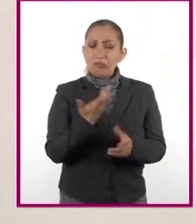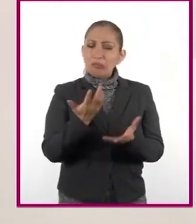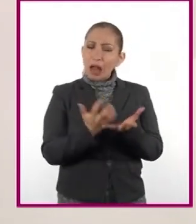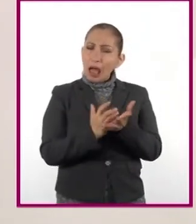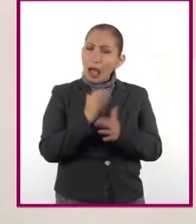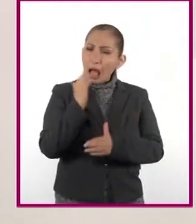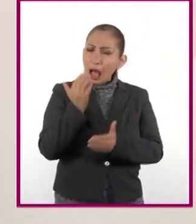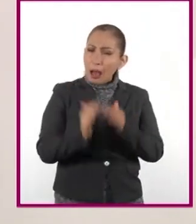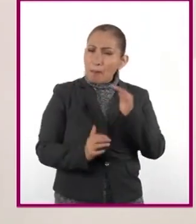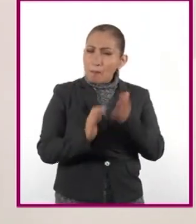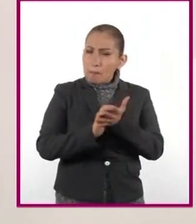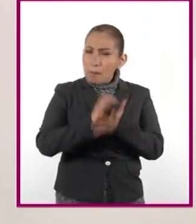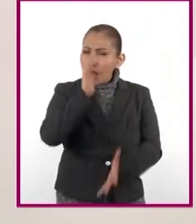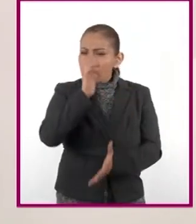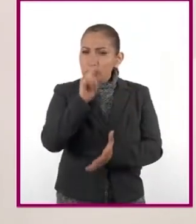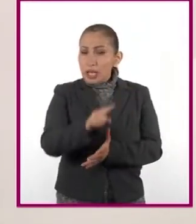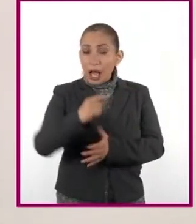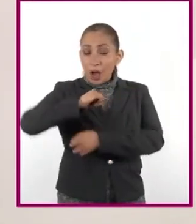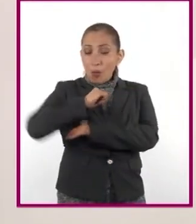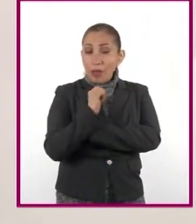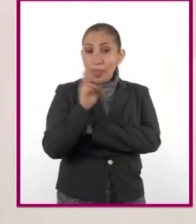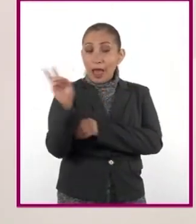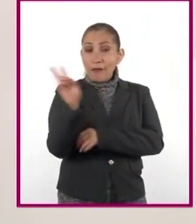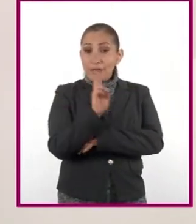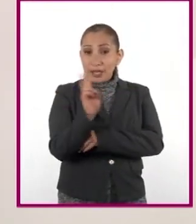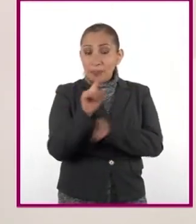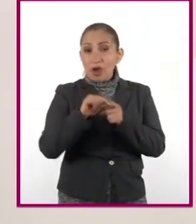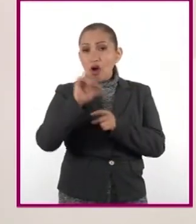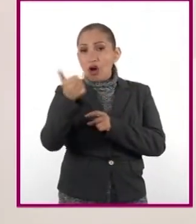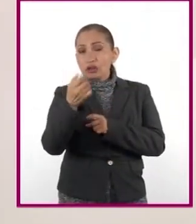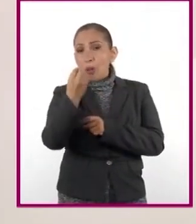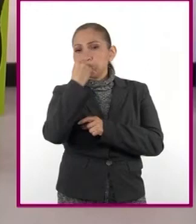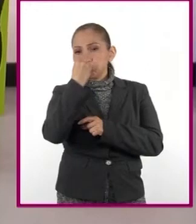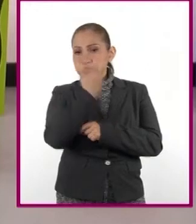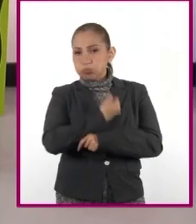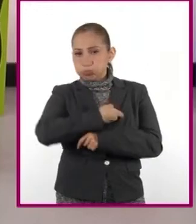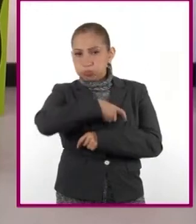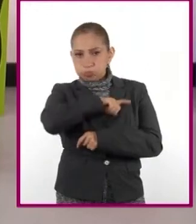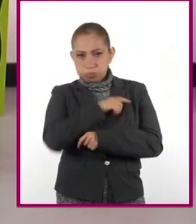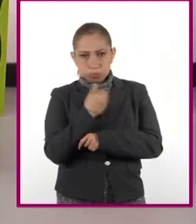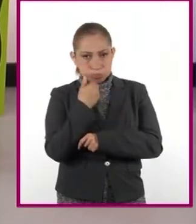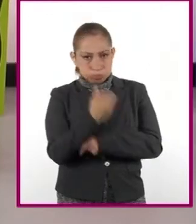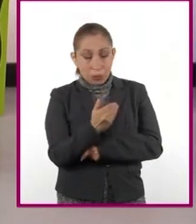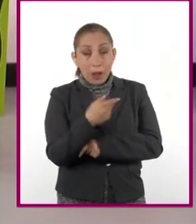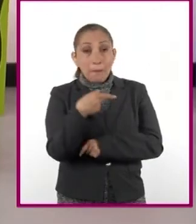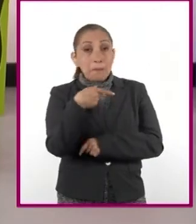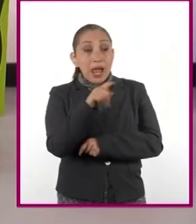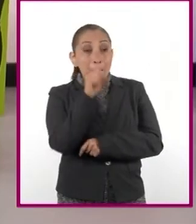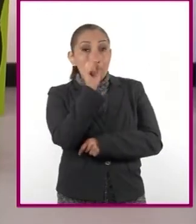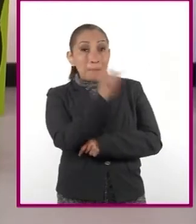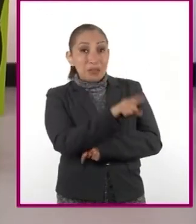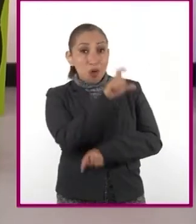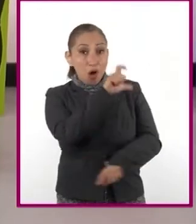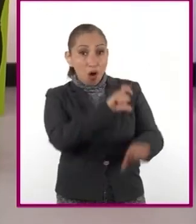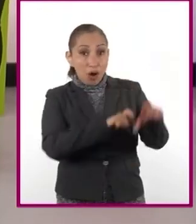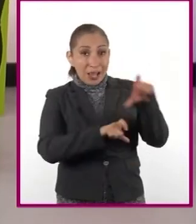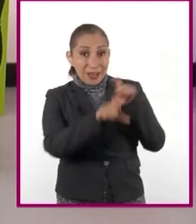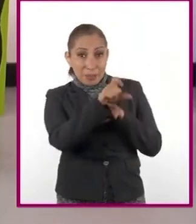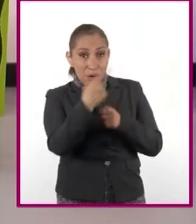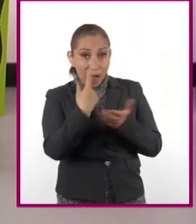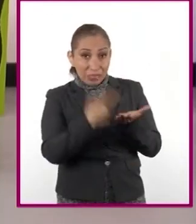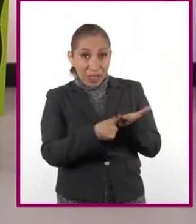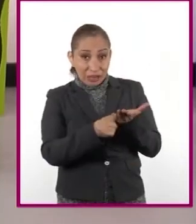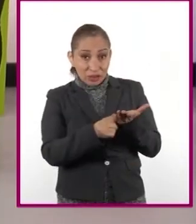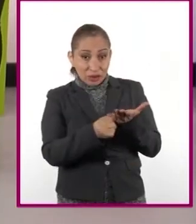regularmente bioacumulan vitaminas y otros nutrientes esenciales. Pero a causa de estos fenómenos,